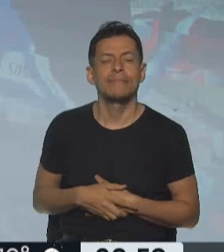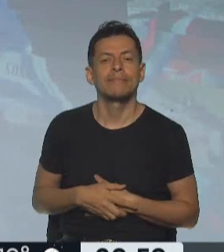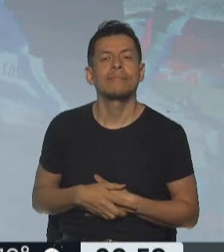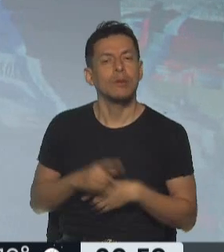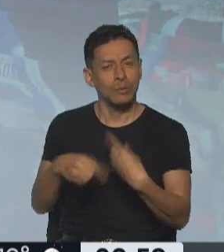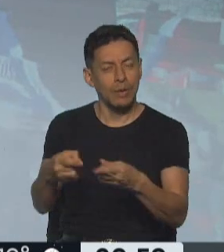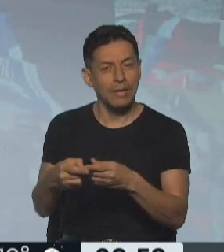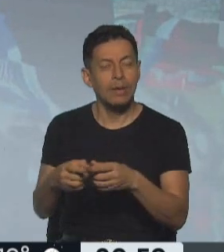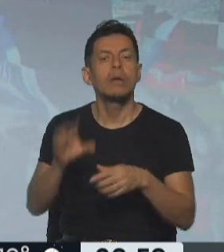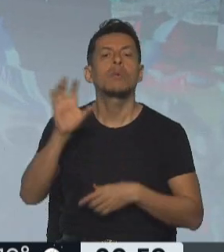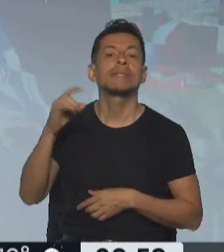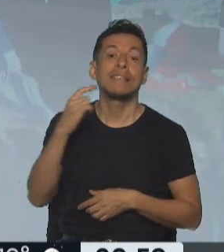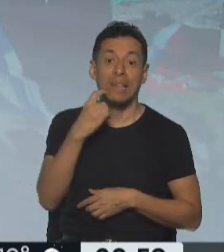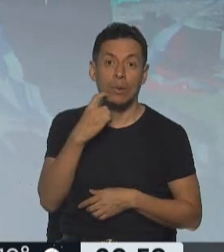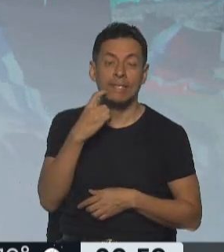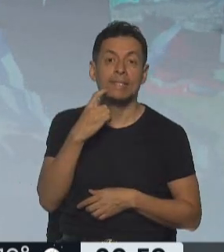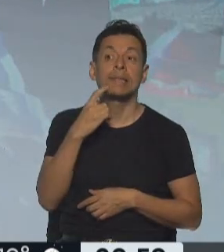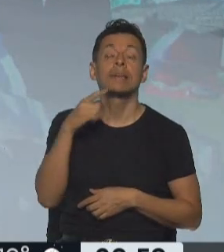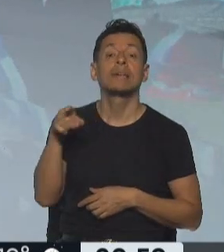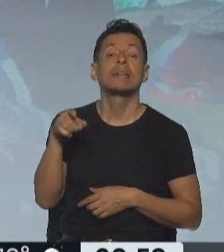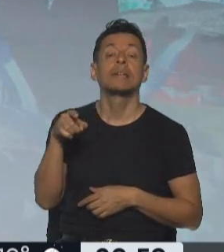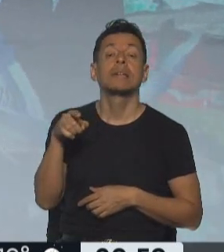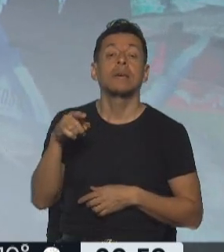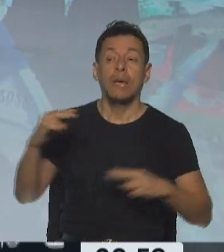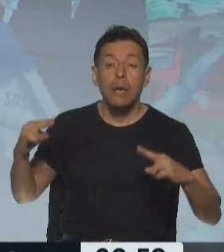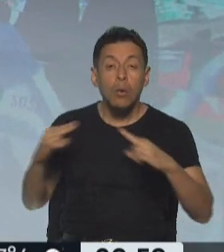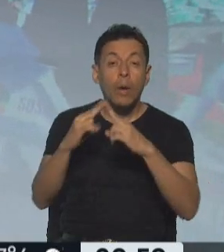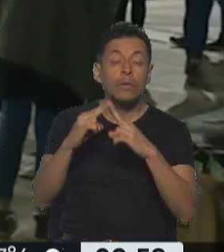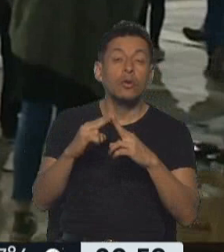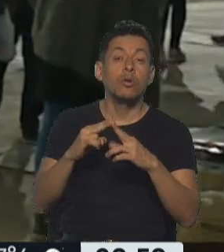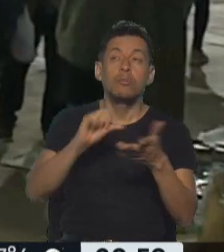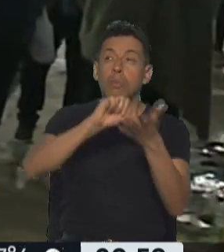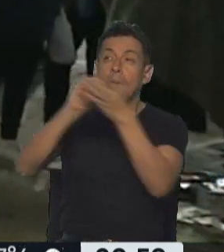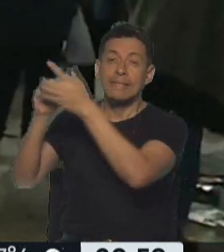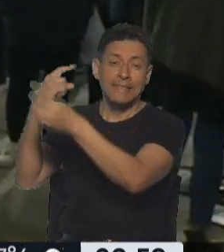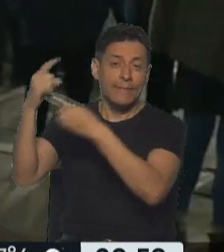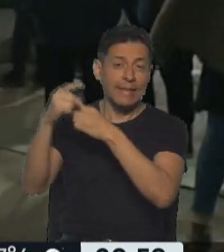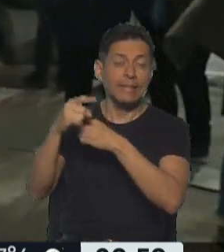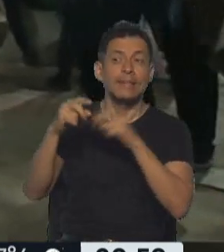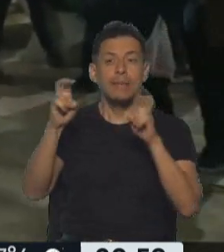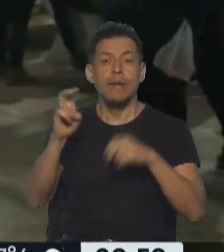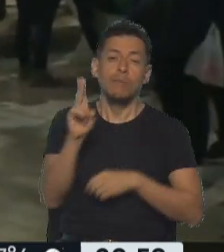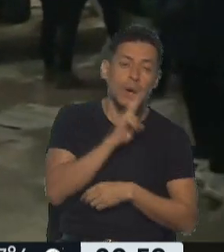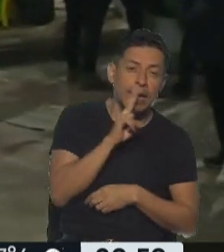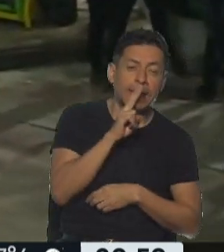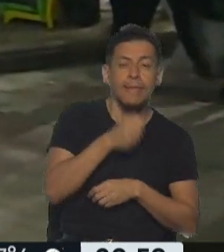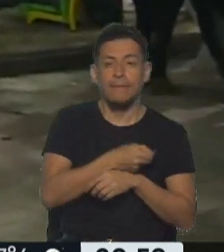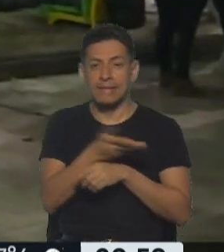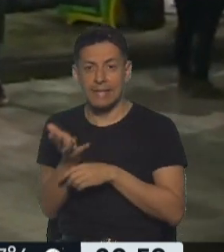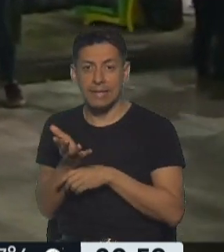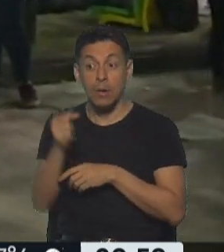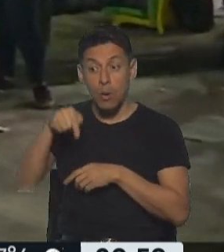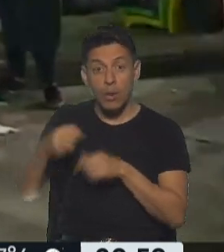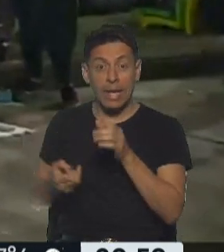Y nos vamos a la provincia de San Luis porque comenzó el Encuentro Plurinacional de Mujeres y Diversidades en la mañana de hoy con